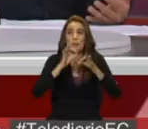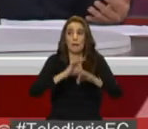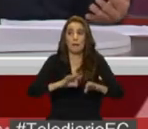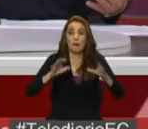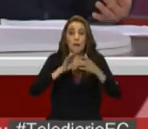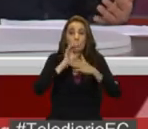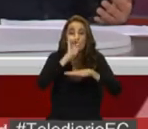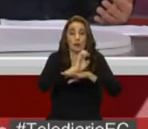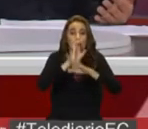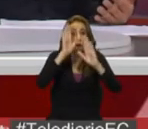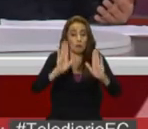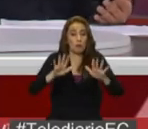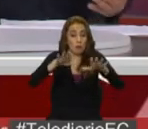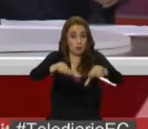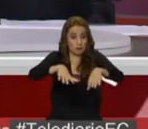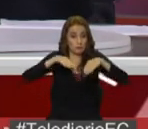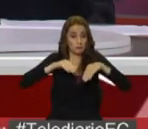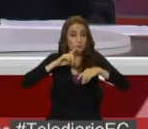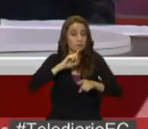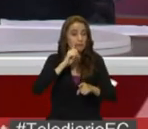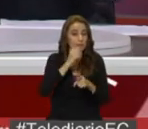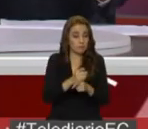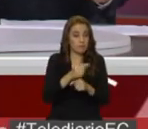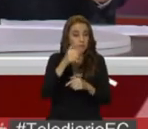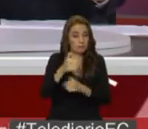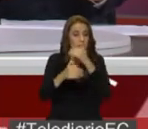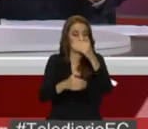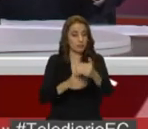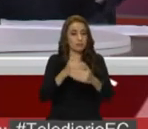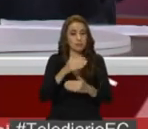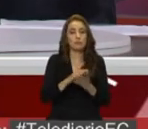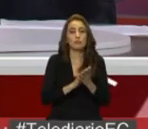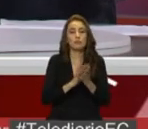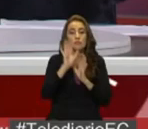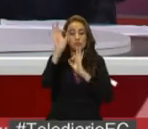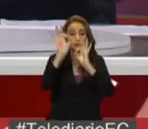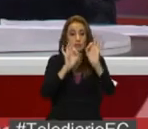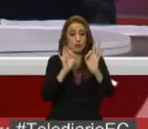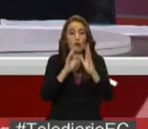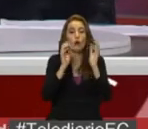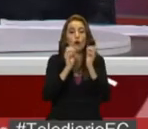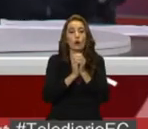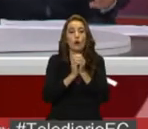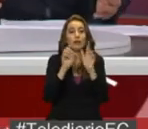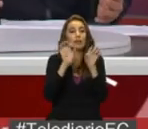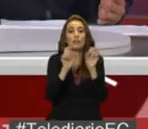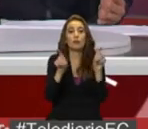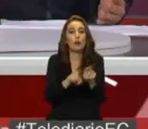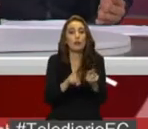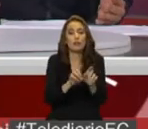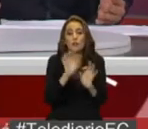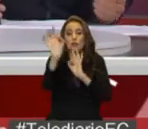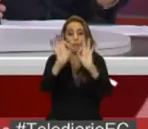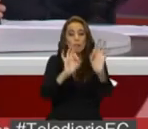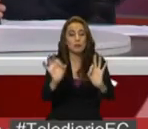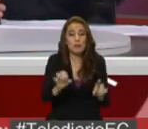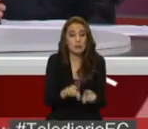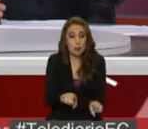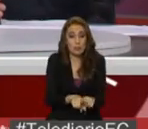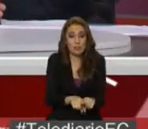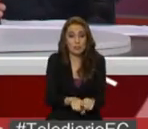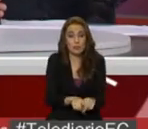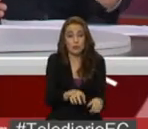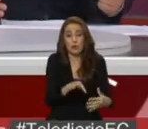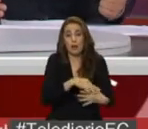ecuatorianos asuman la realidad de esta pandemia llamada corrupción. un problema que nos está afectando, que nos hace